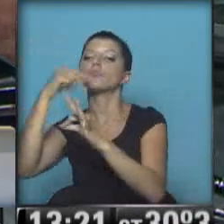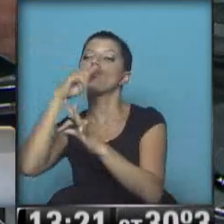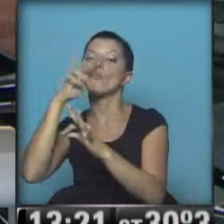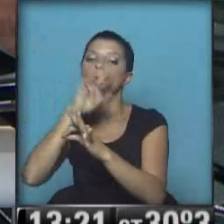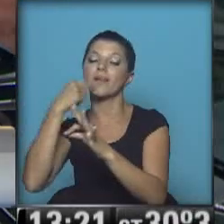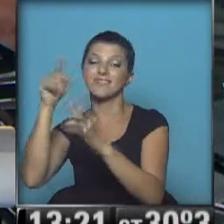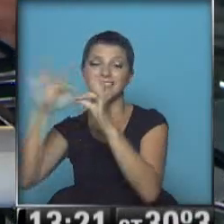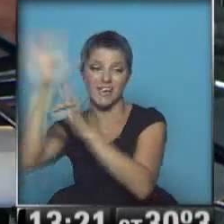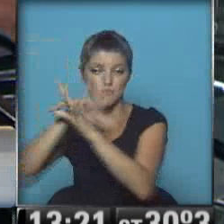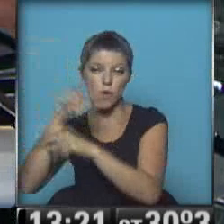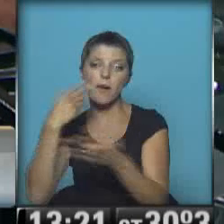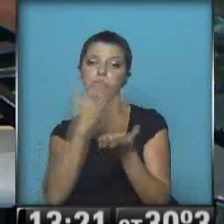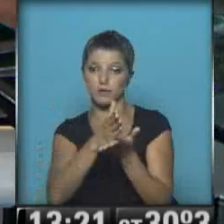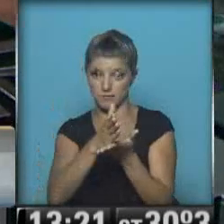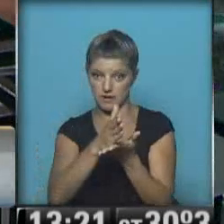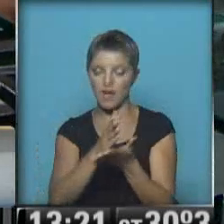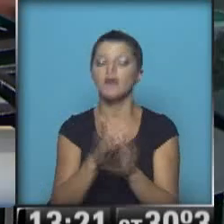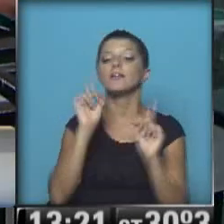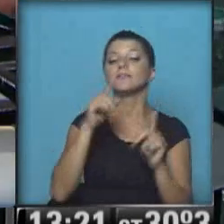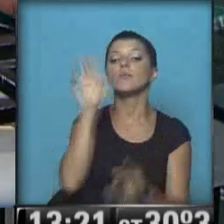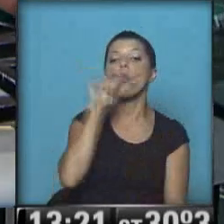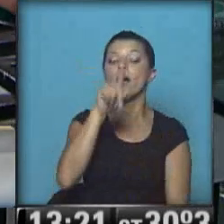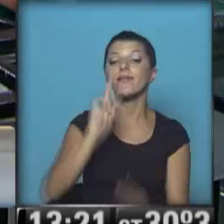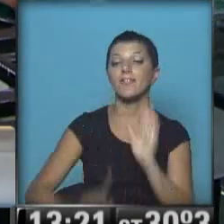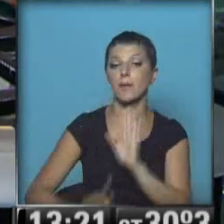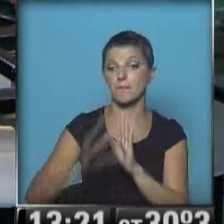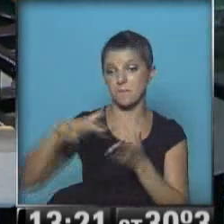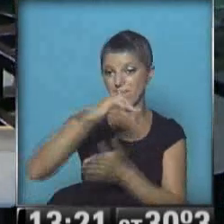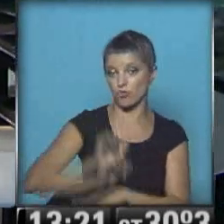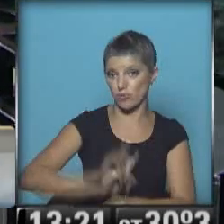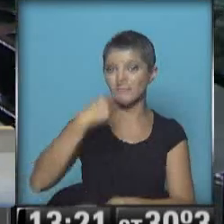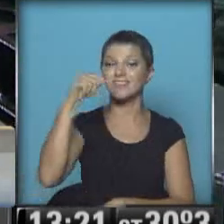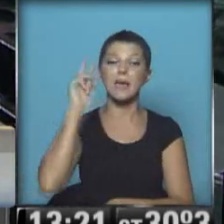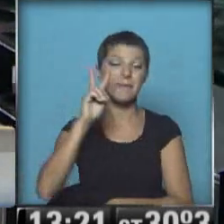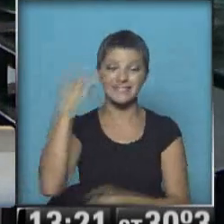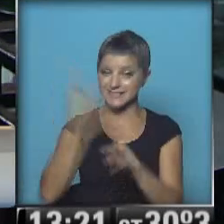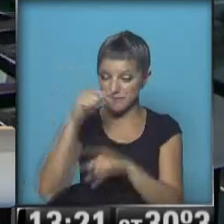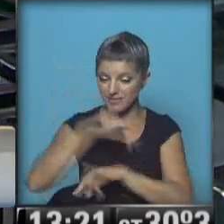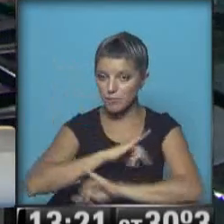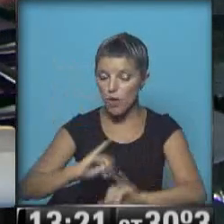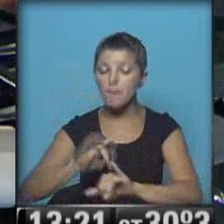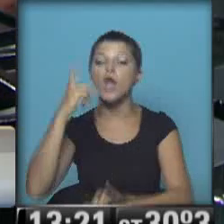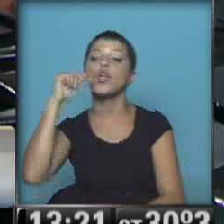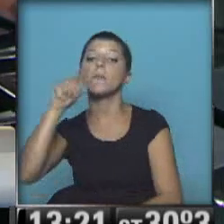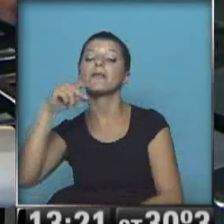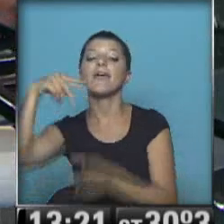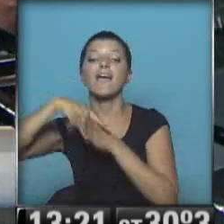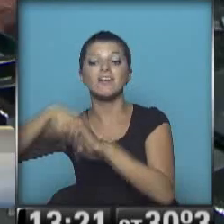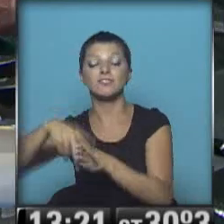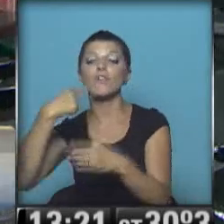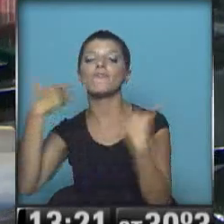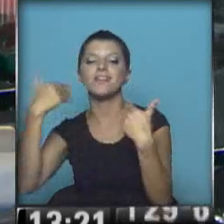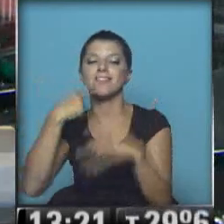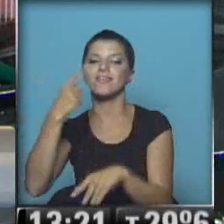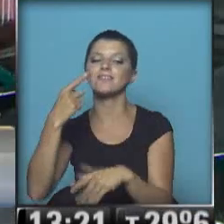Córdoba cierta con incógnita Susana de barrio Norte dice que siempre ve visión 7 internacional y Ulises de caballito nos quiere felicitar y dice me